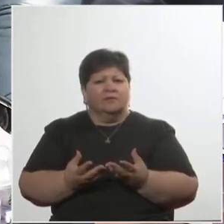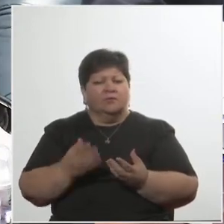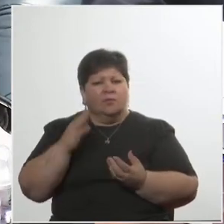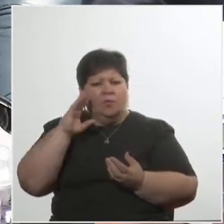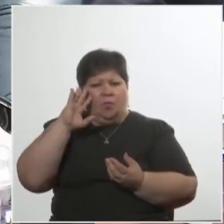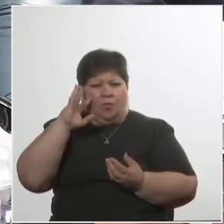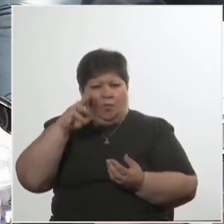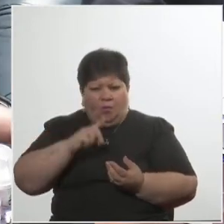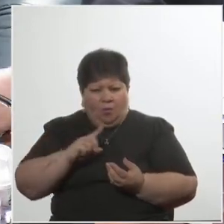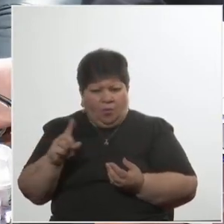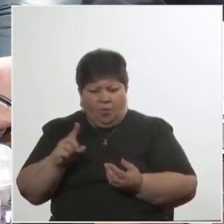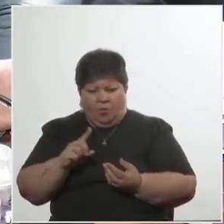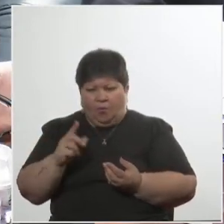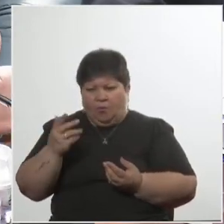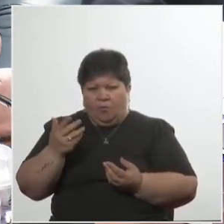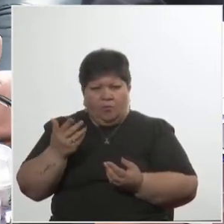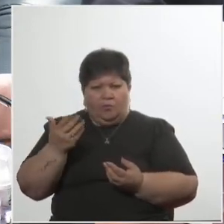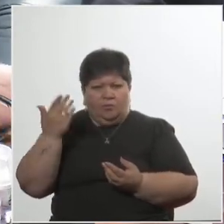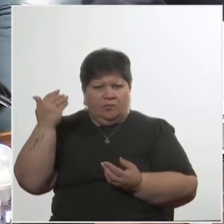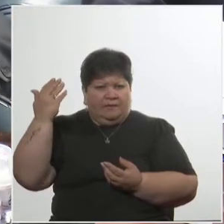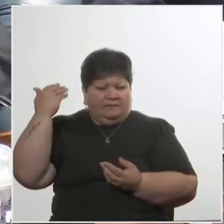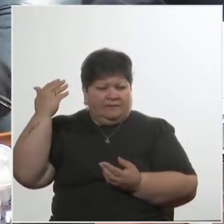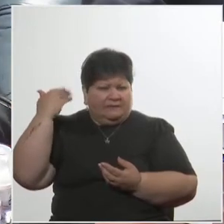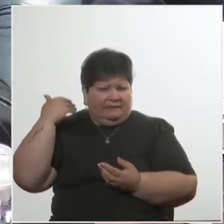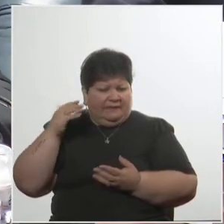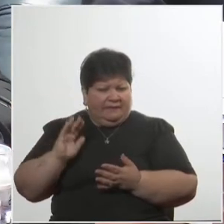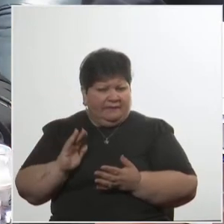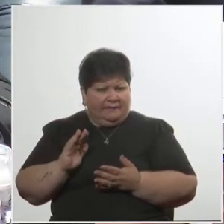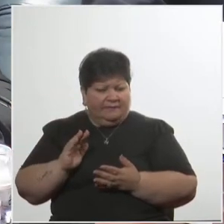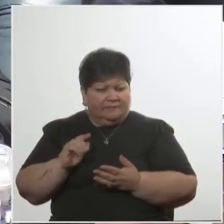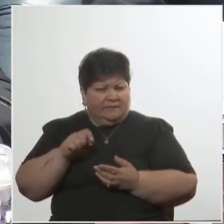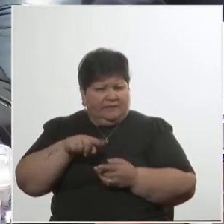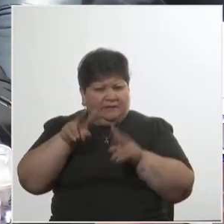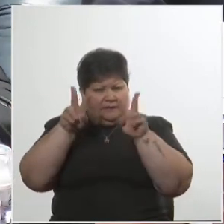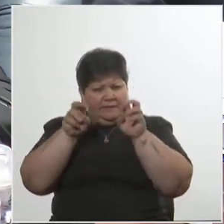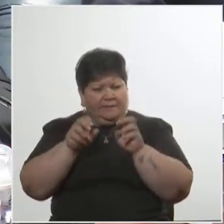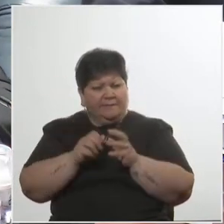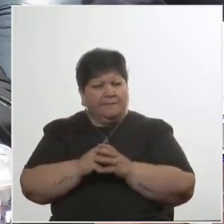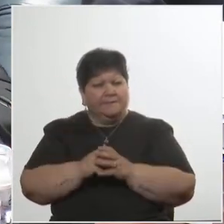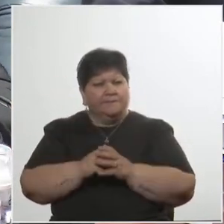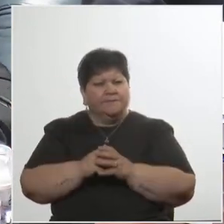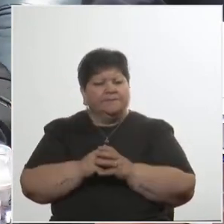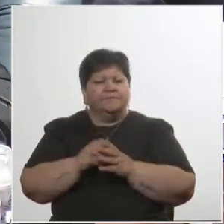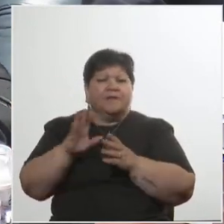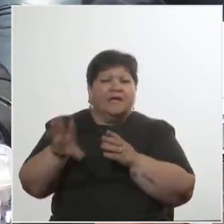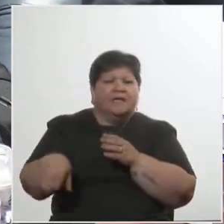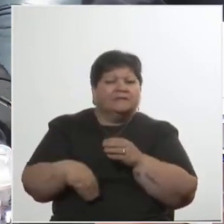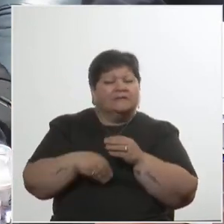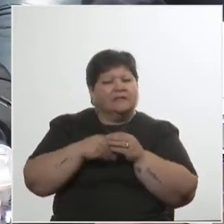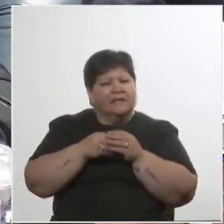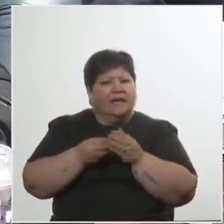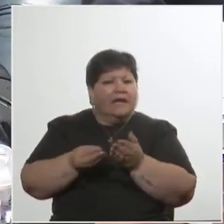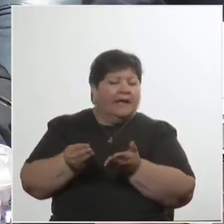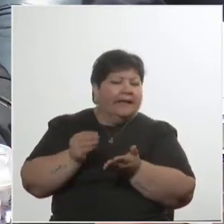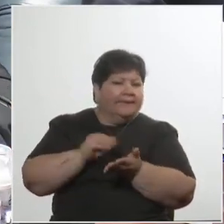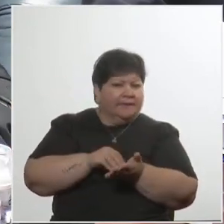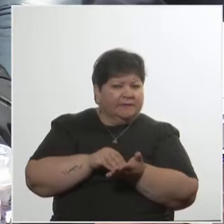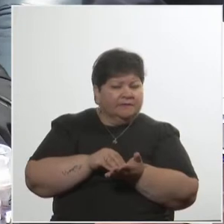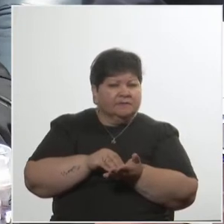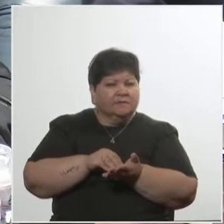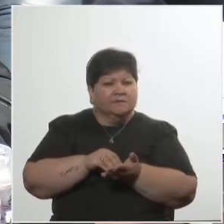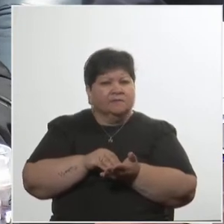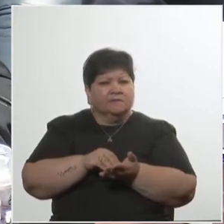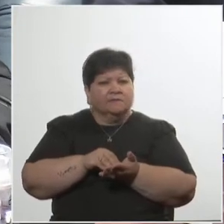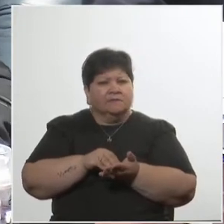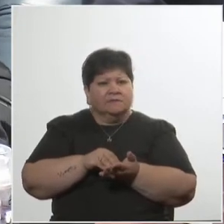materia no conozco capaz que alguien conoce se agregan además y yo lo dije en Comisión que hay relatos